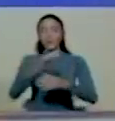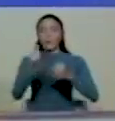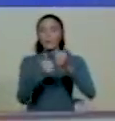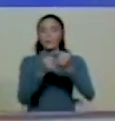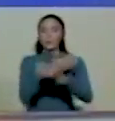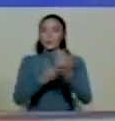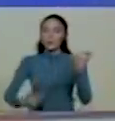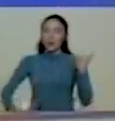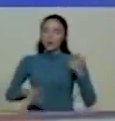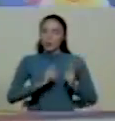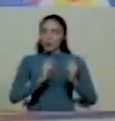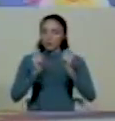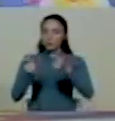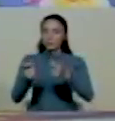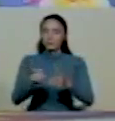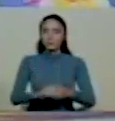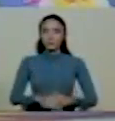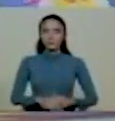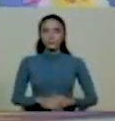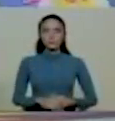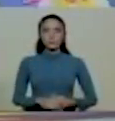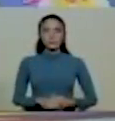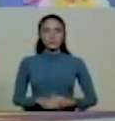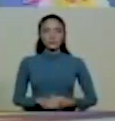lo encargo a usted, compañero